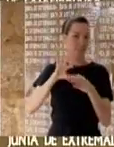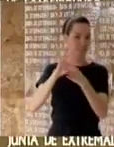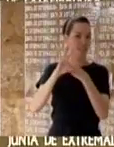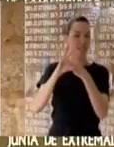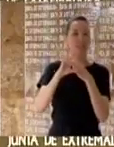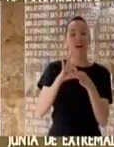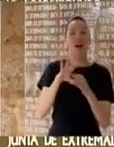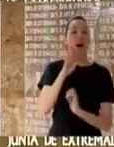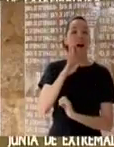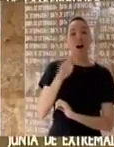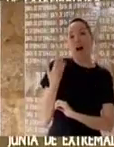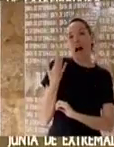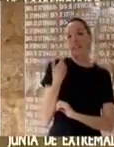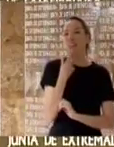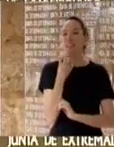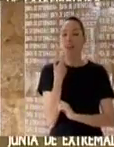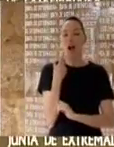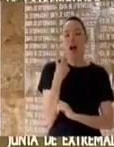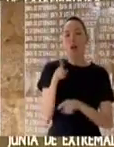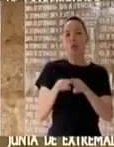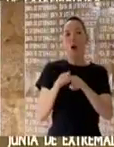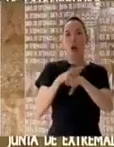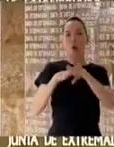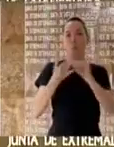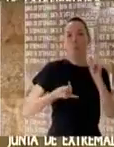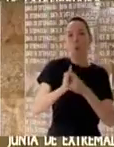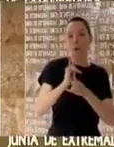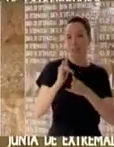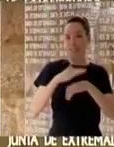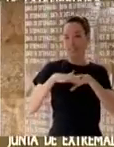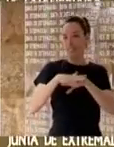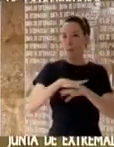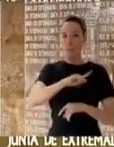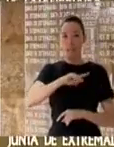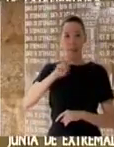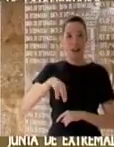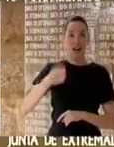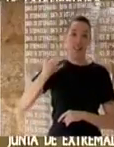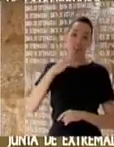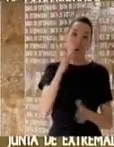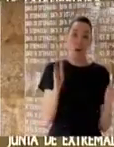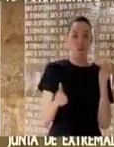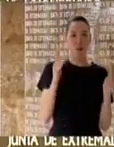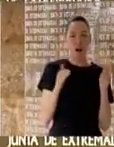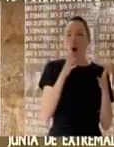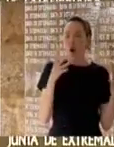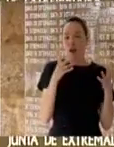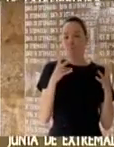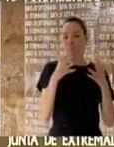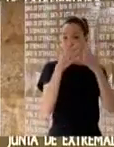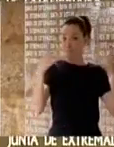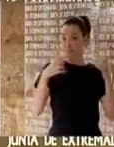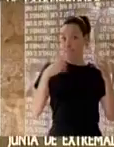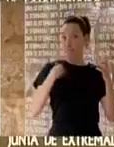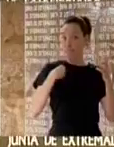movimientos, digamos, de golpe de Estado militar, y en consecuencia lo que tenemos que hacer es actualizar ese delito